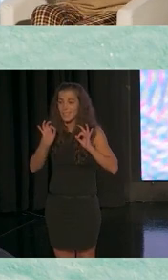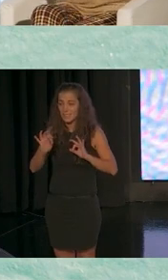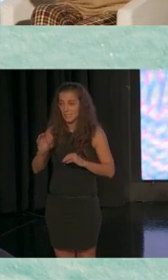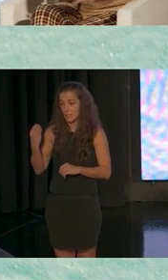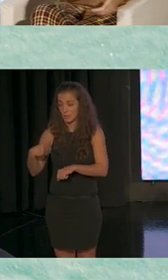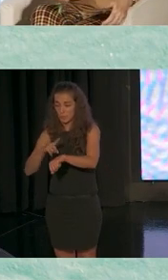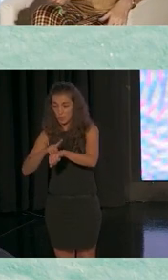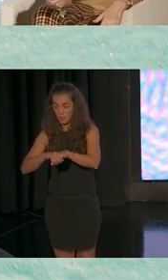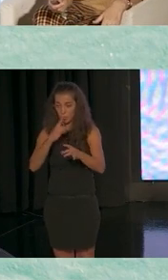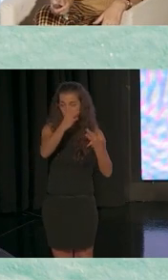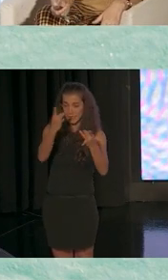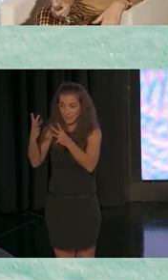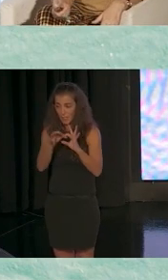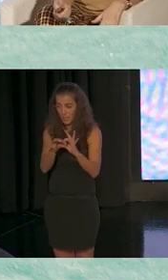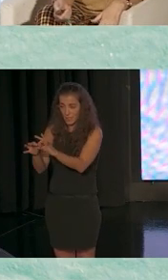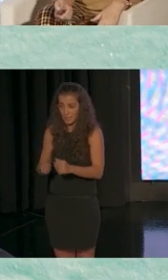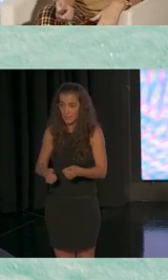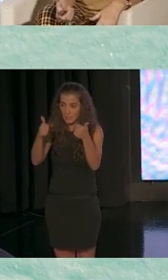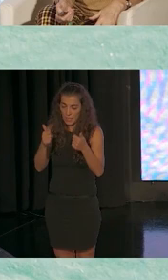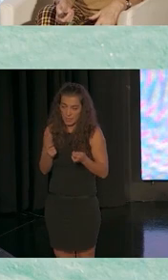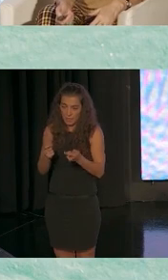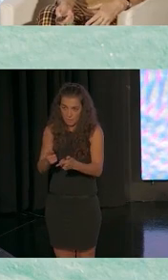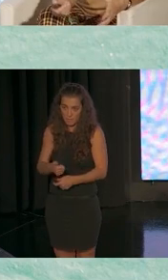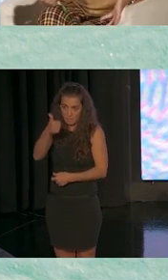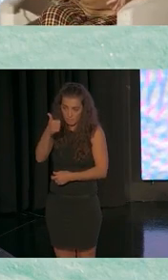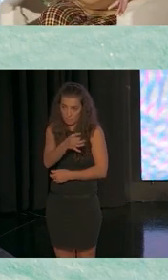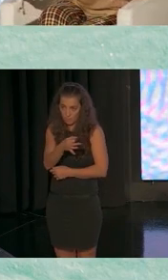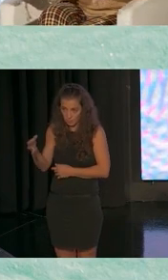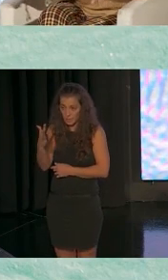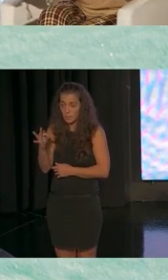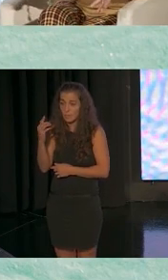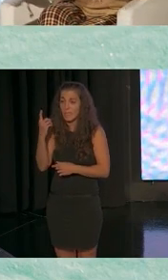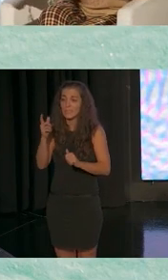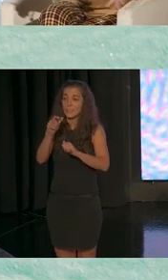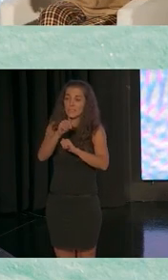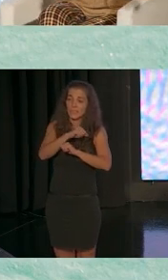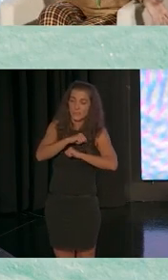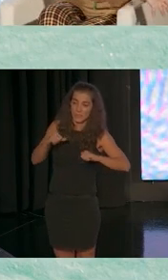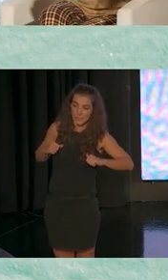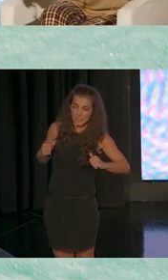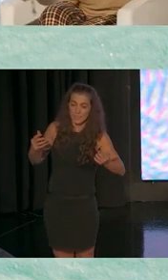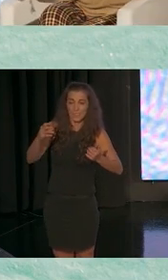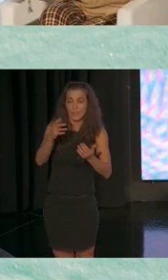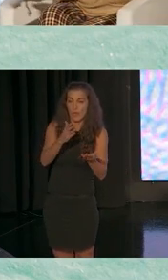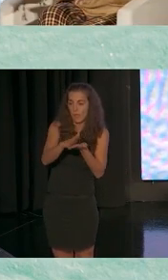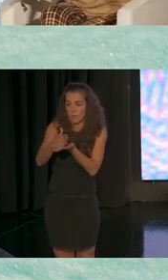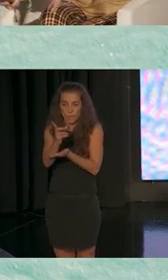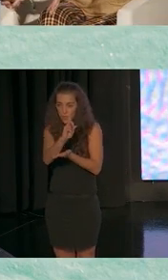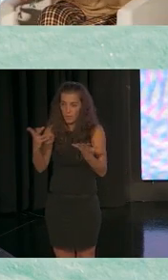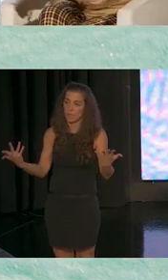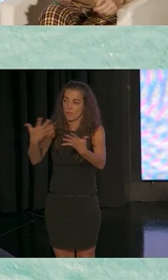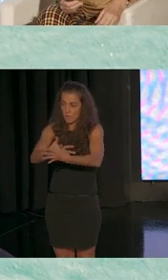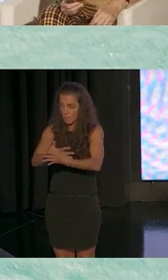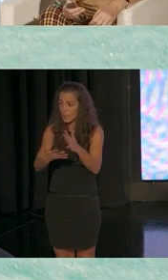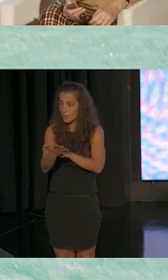paralelo y de manera Eh interdependiente no sería digamos una nos parece un paso relevante No